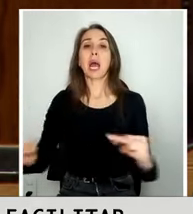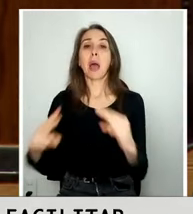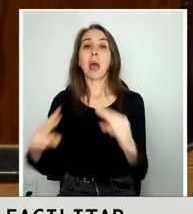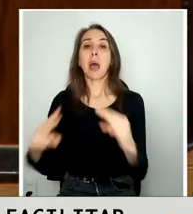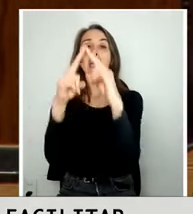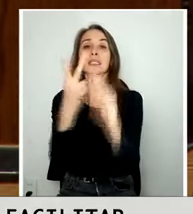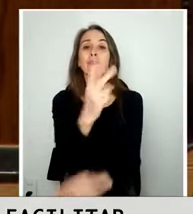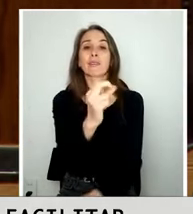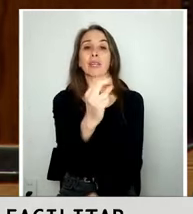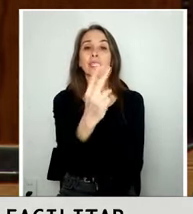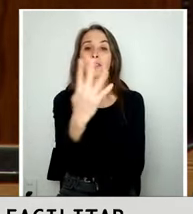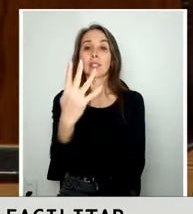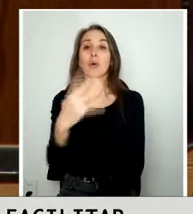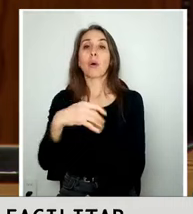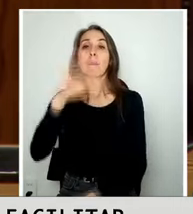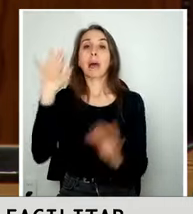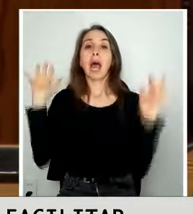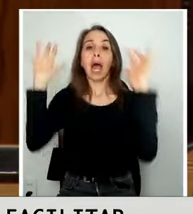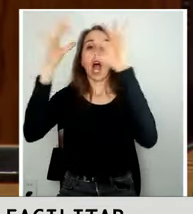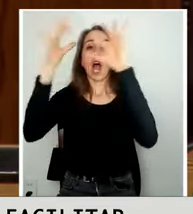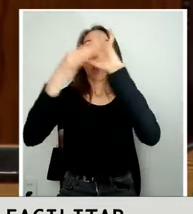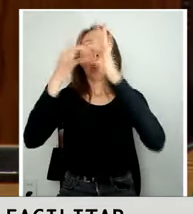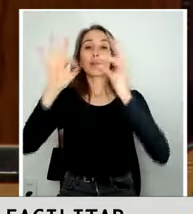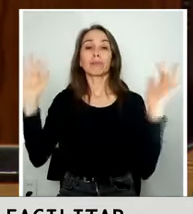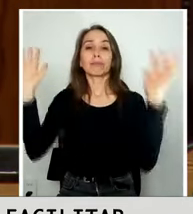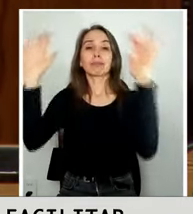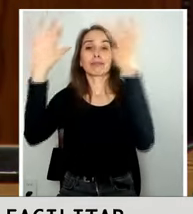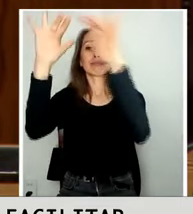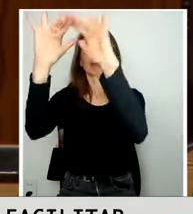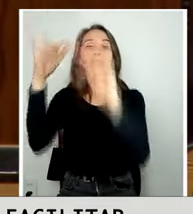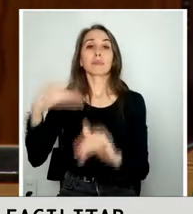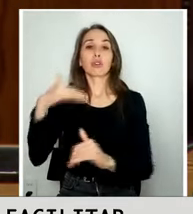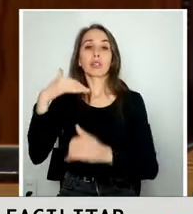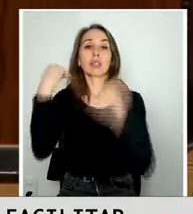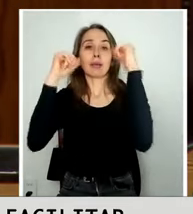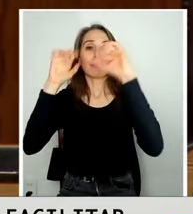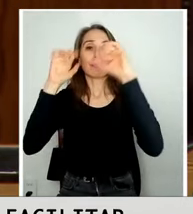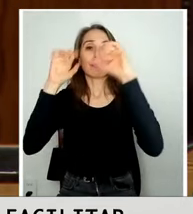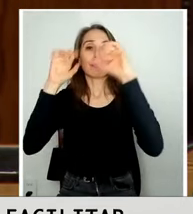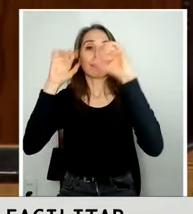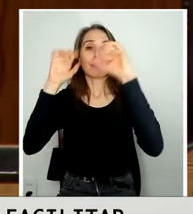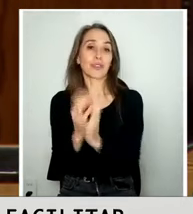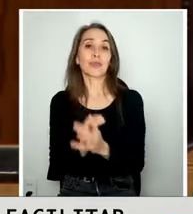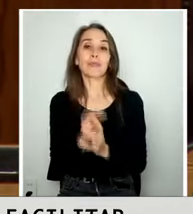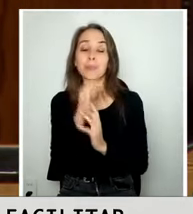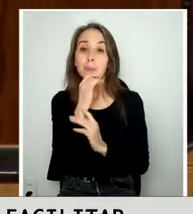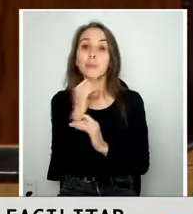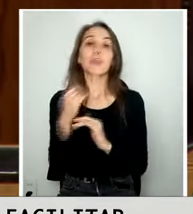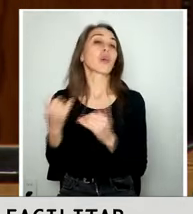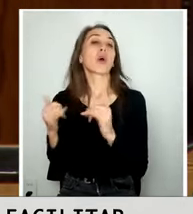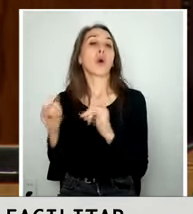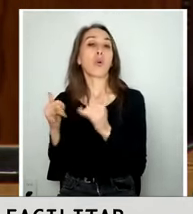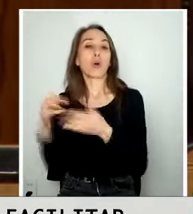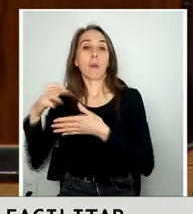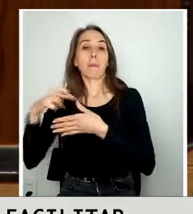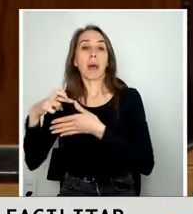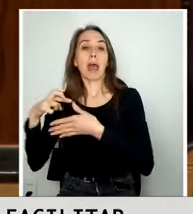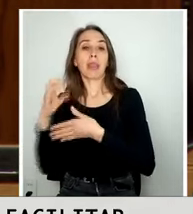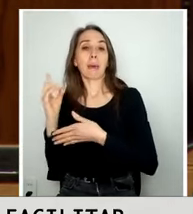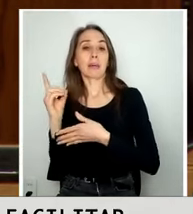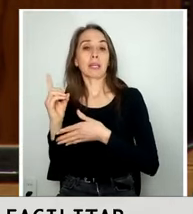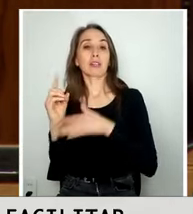cita en relevancia deportiva del mundo en los juegos para Panamericanos 17